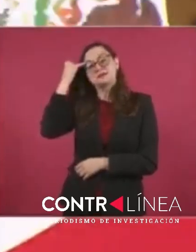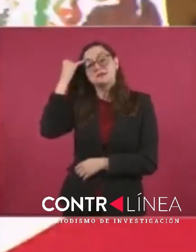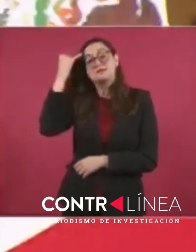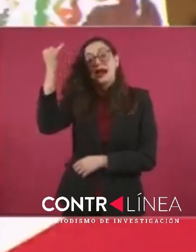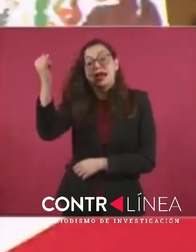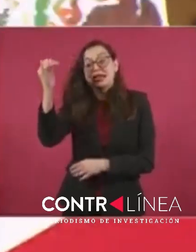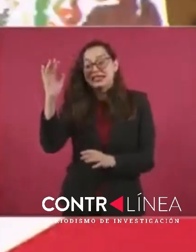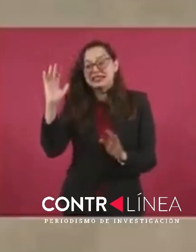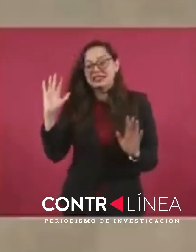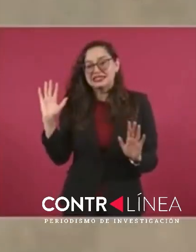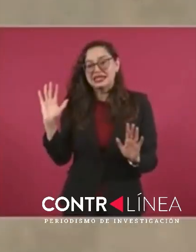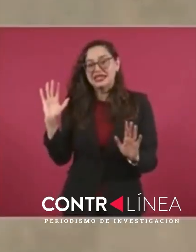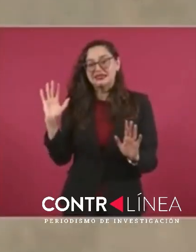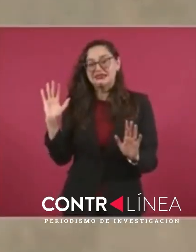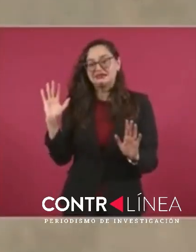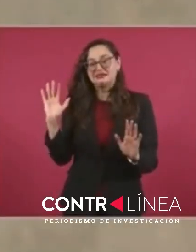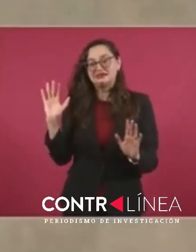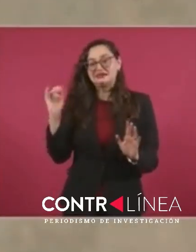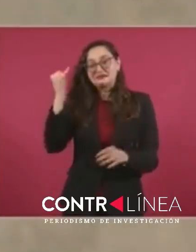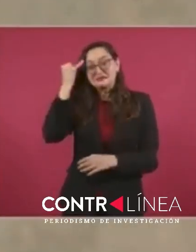que no hubiese